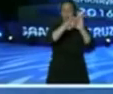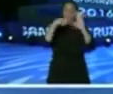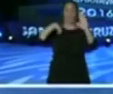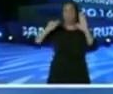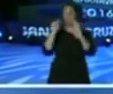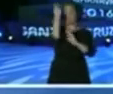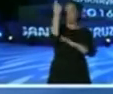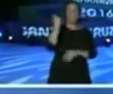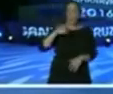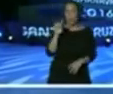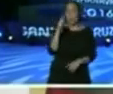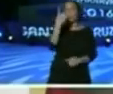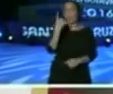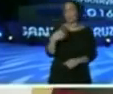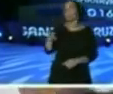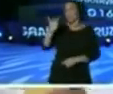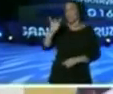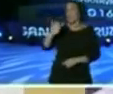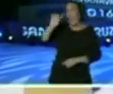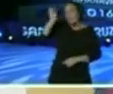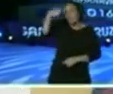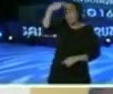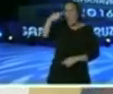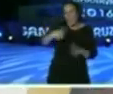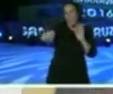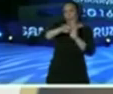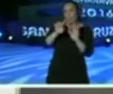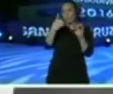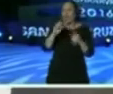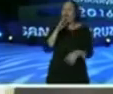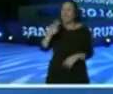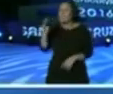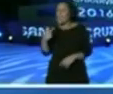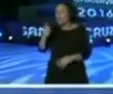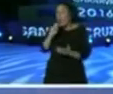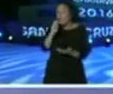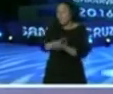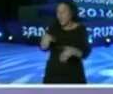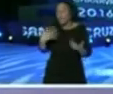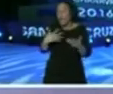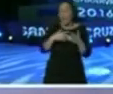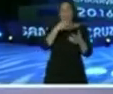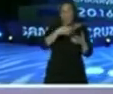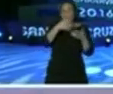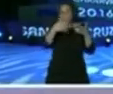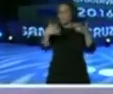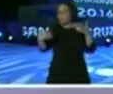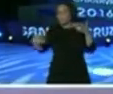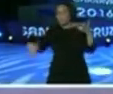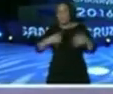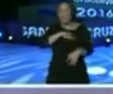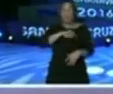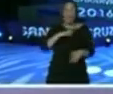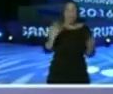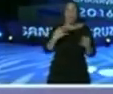primer Guinness. Pues sí, ya tiene su primer récord Guinness. El siguiente récord a superar es una treta lila. Tiene que superar a Meluco